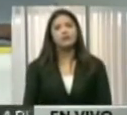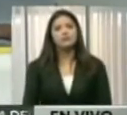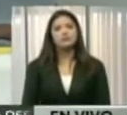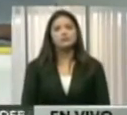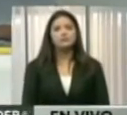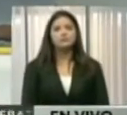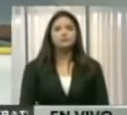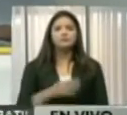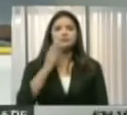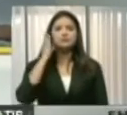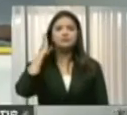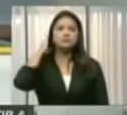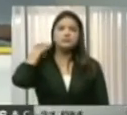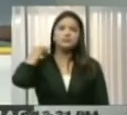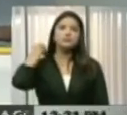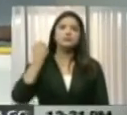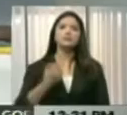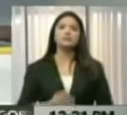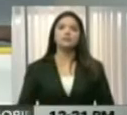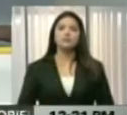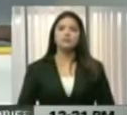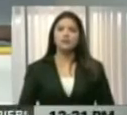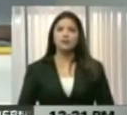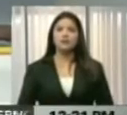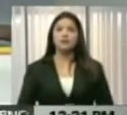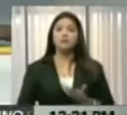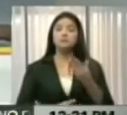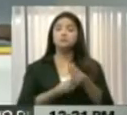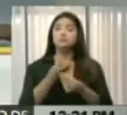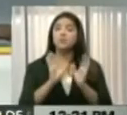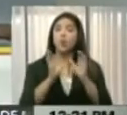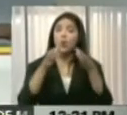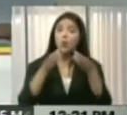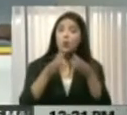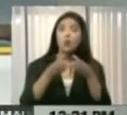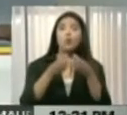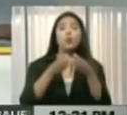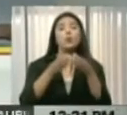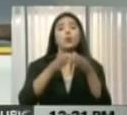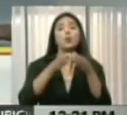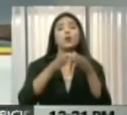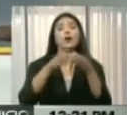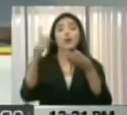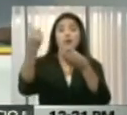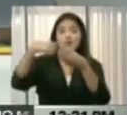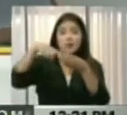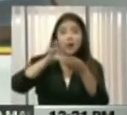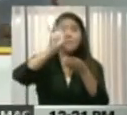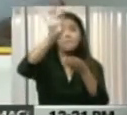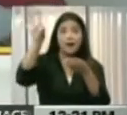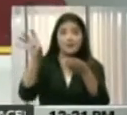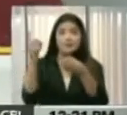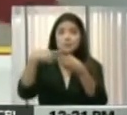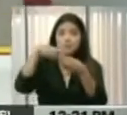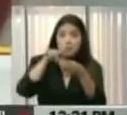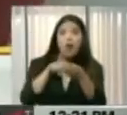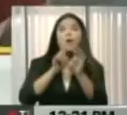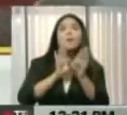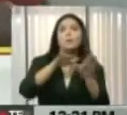propósito y para lo cual se conformará un grupo de países para el apoyo y